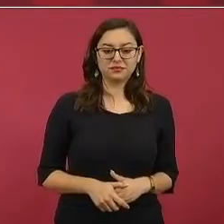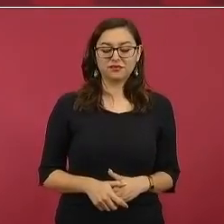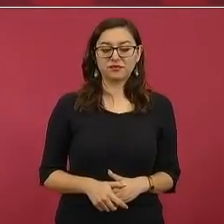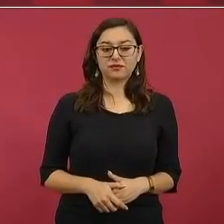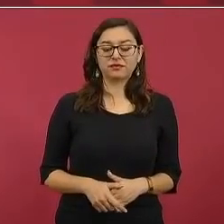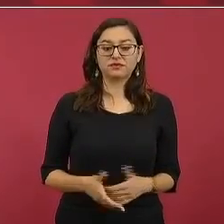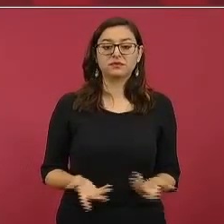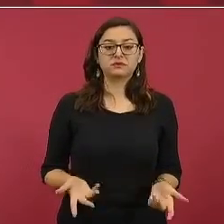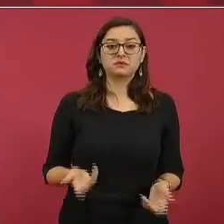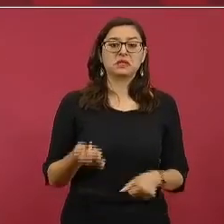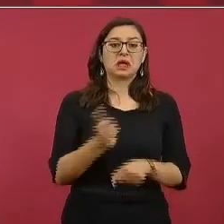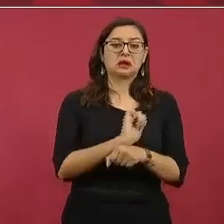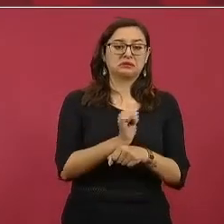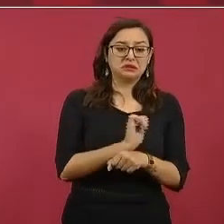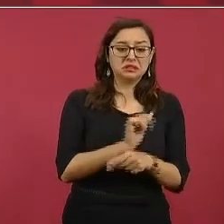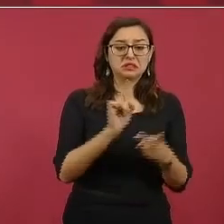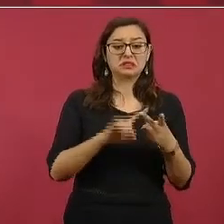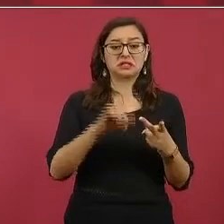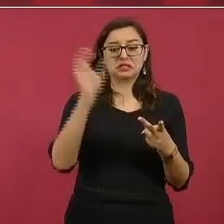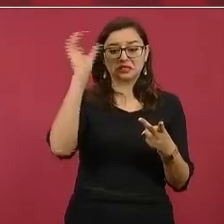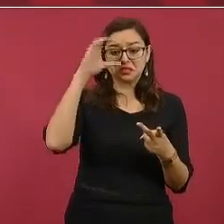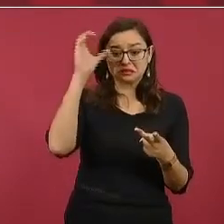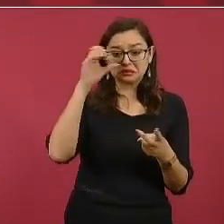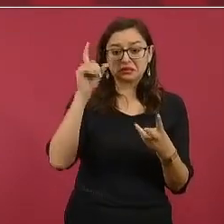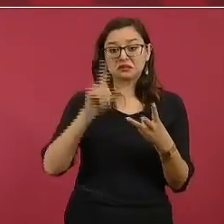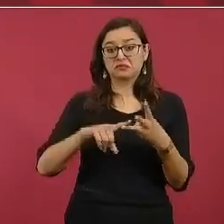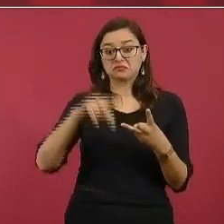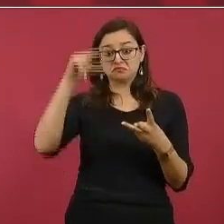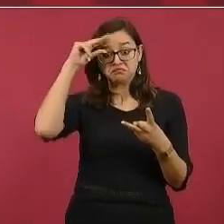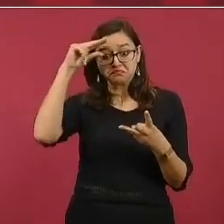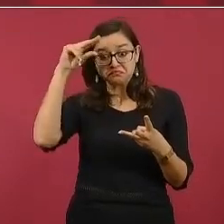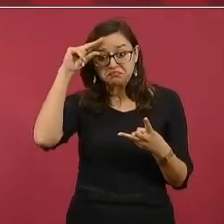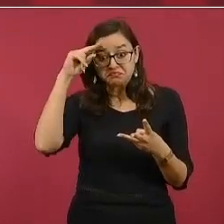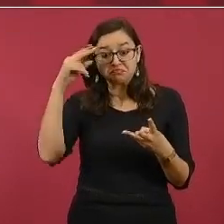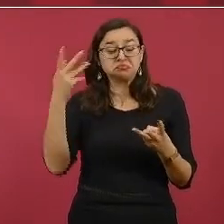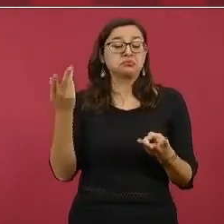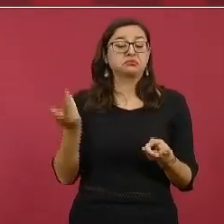en científicos, en intelectuales,